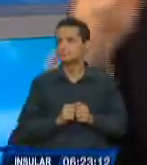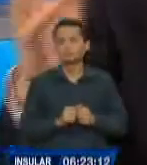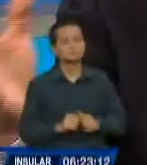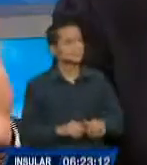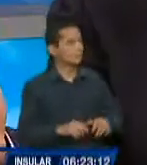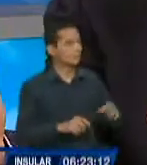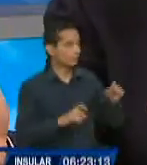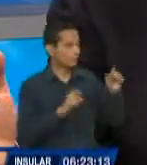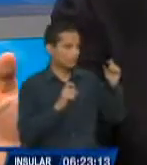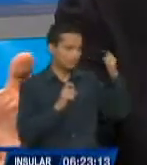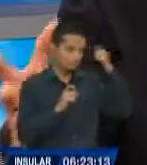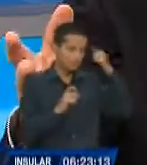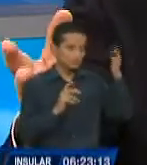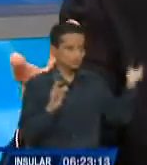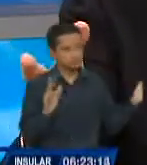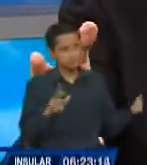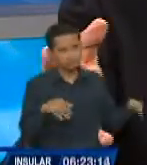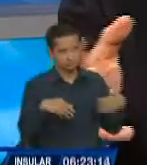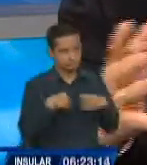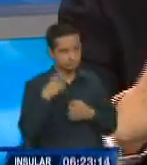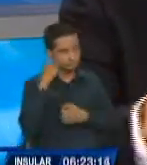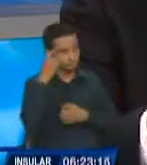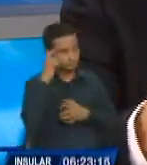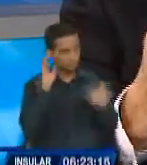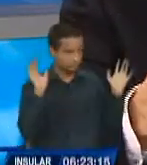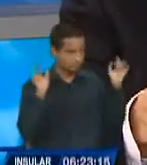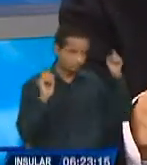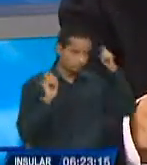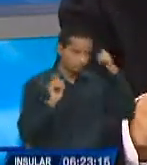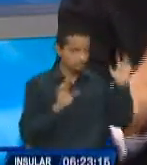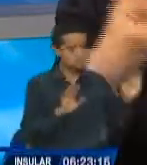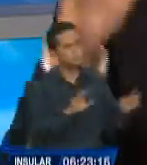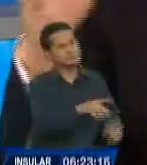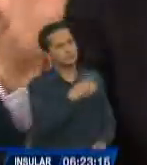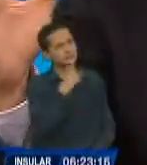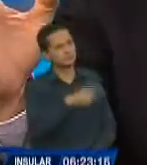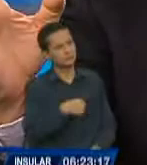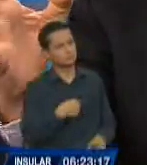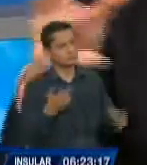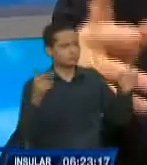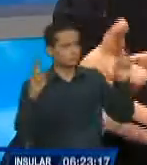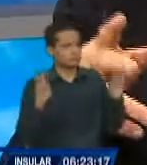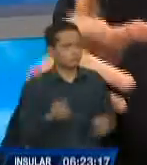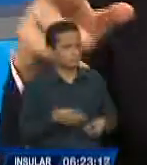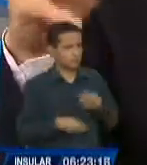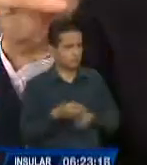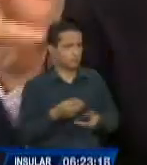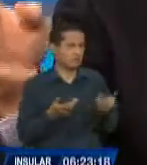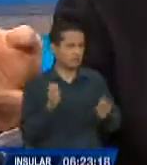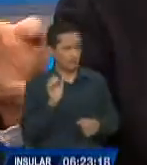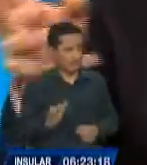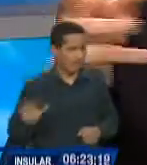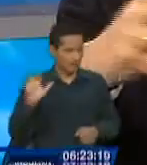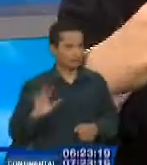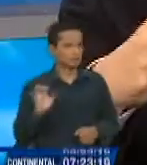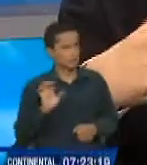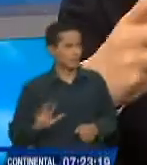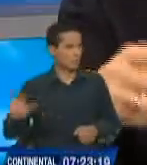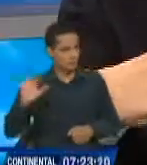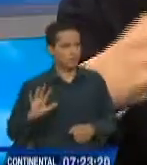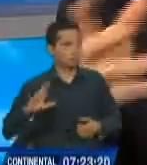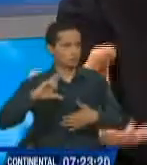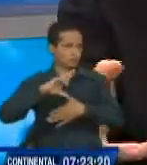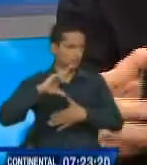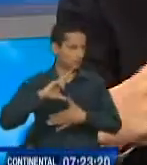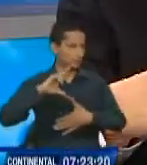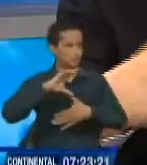pública la toma el Estado ecuatoriano tras el gobierno nacional, pero cuando usted dice no solamente hay que apuntar a mercados como el asiático, como la Unión Europea, en Latinoamérica y en la